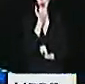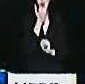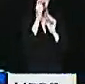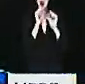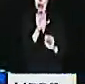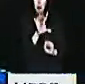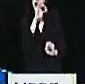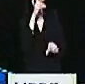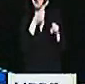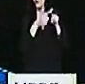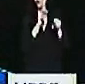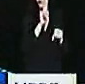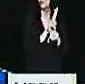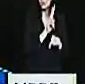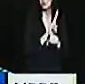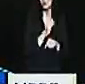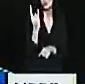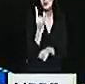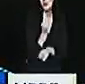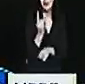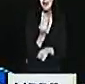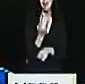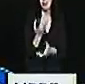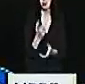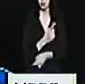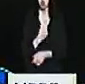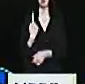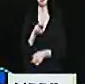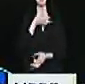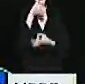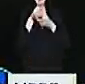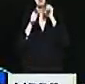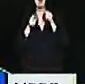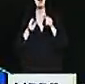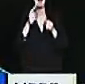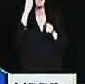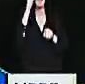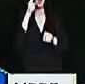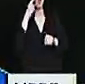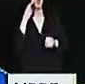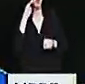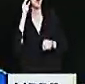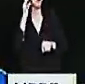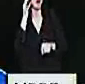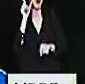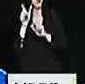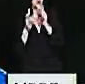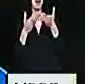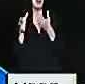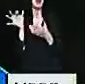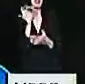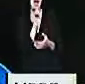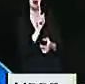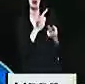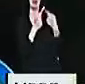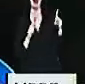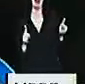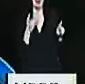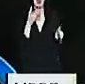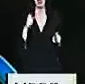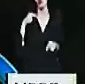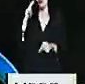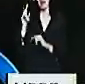profesor de otra universidad, y al mismo tiempo en que le estamos comentando algo va a decir: profe, pero esto puede ser distinto, el profe de allá lo hizo de otra manera. Por